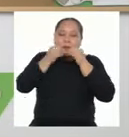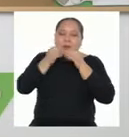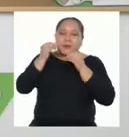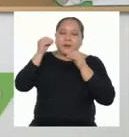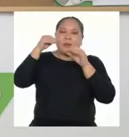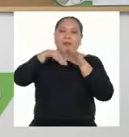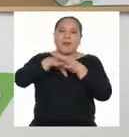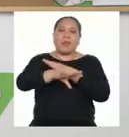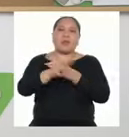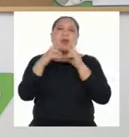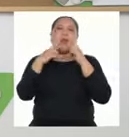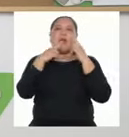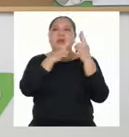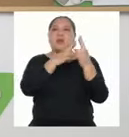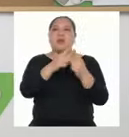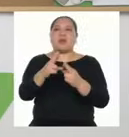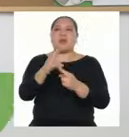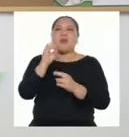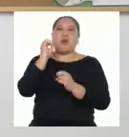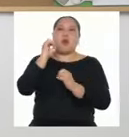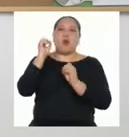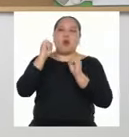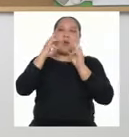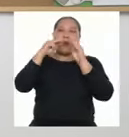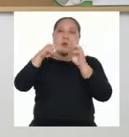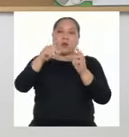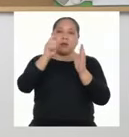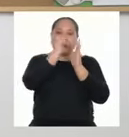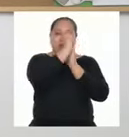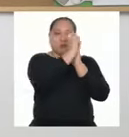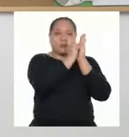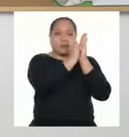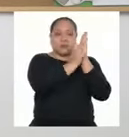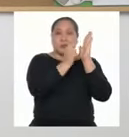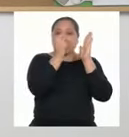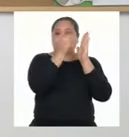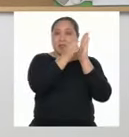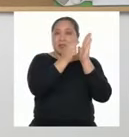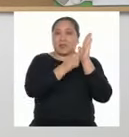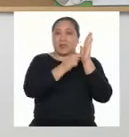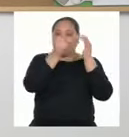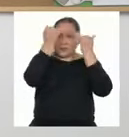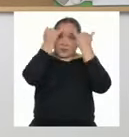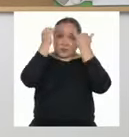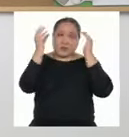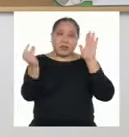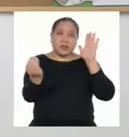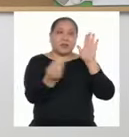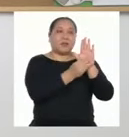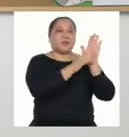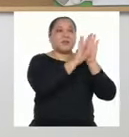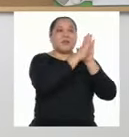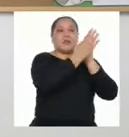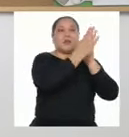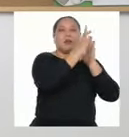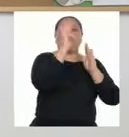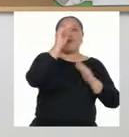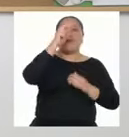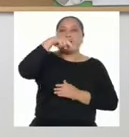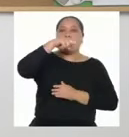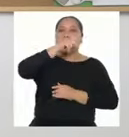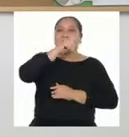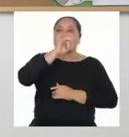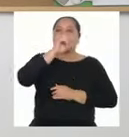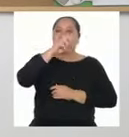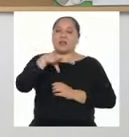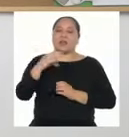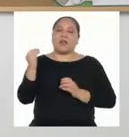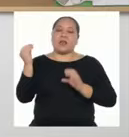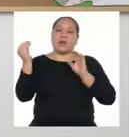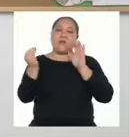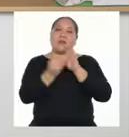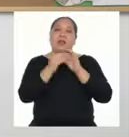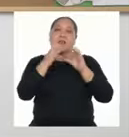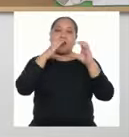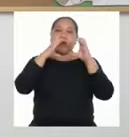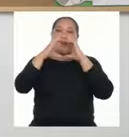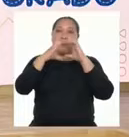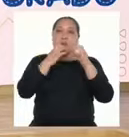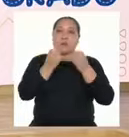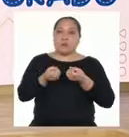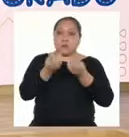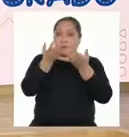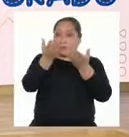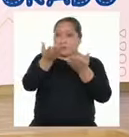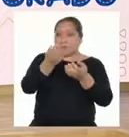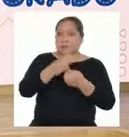ríos o mar en un texto. Estas alternativas las incluirás en el fanzine que el área de comunicación te dio a